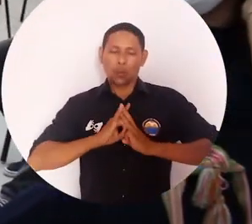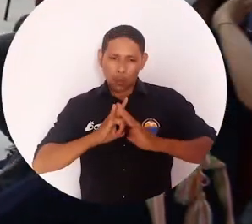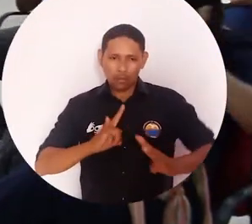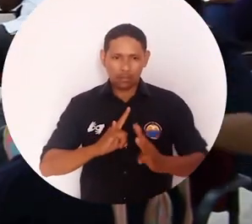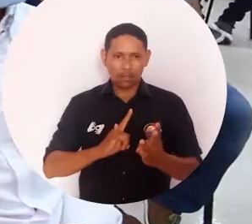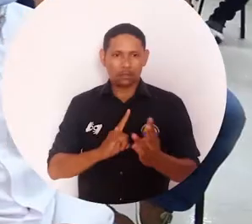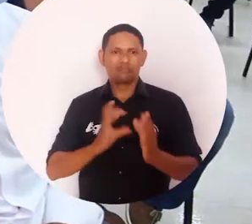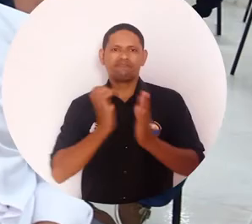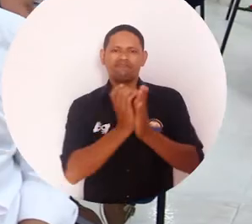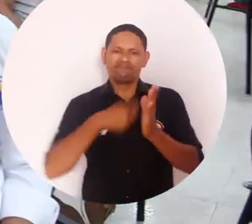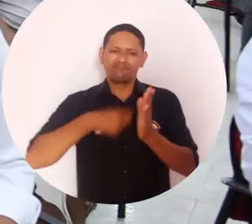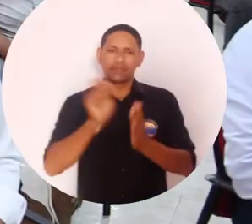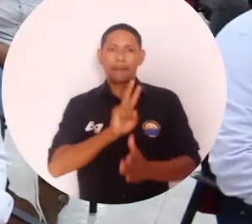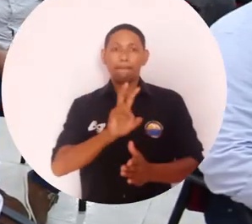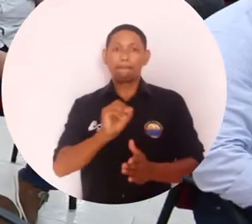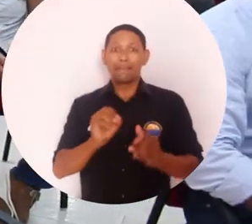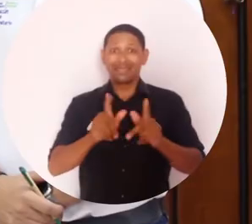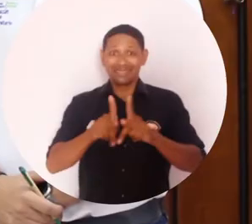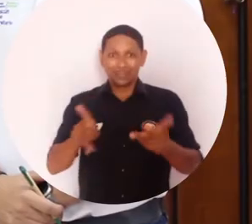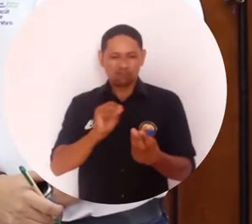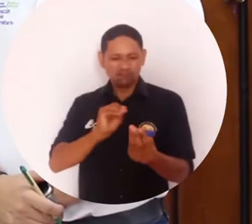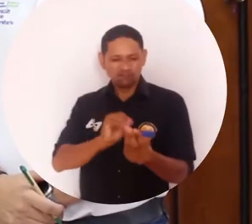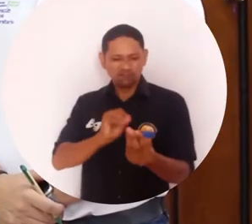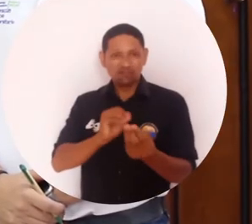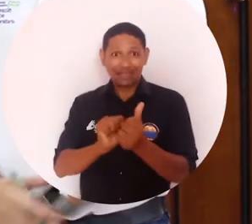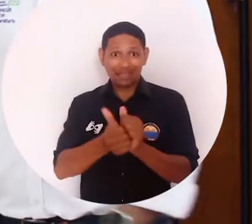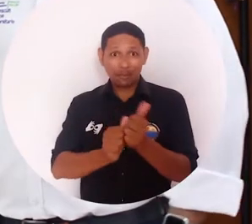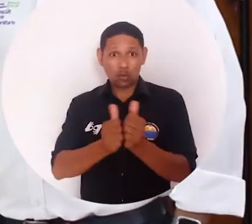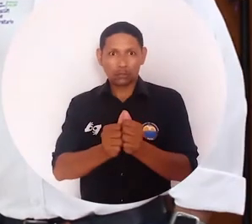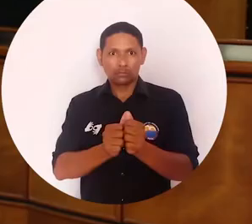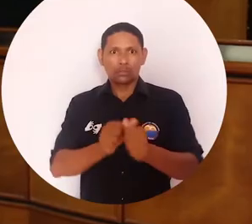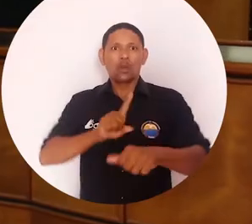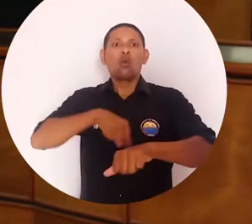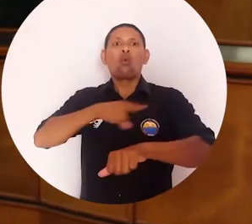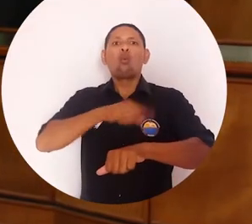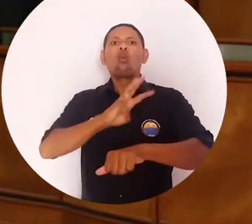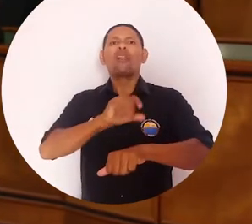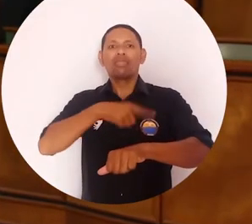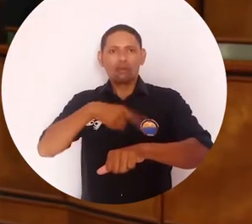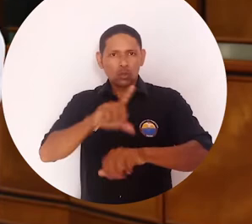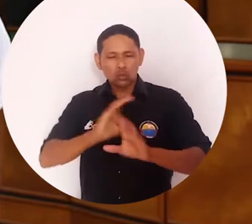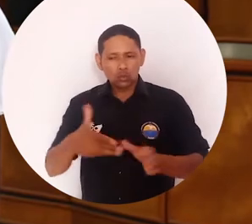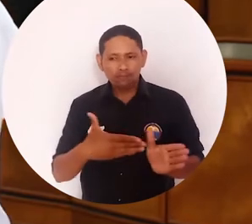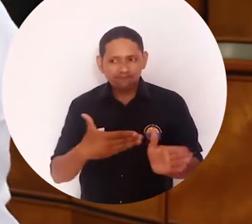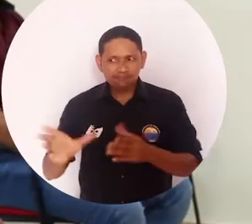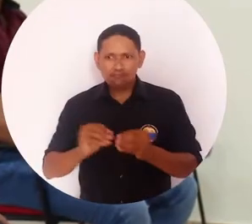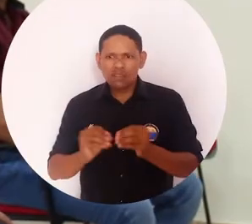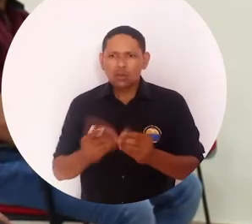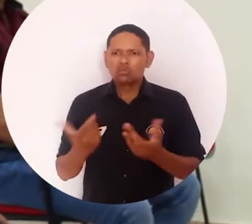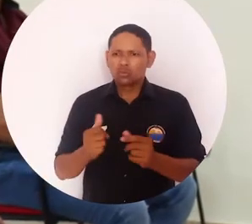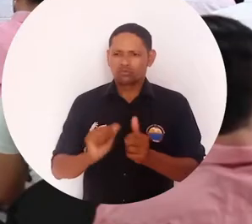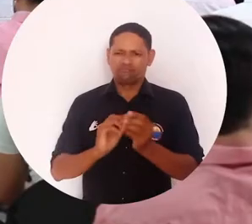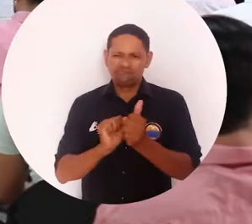a 20 instructores de deportes, quienes durante 40 horas realizaron el curso de actualización en conceptualización y desarrollo